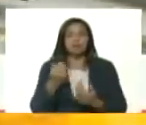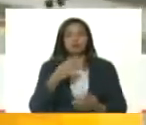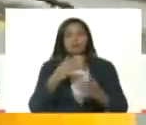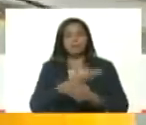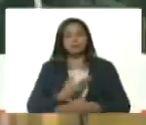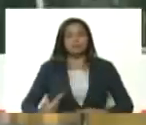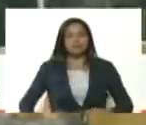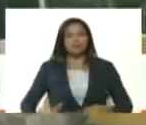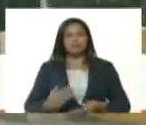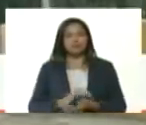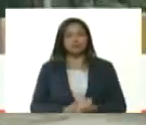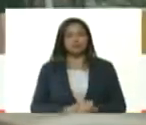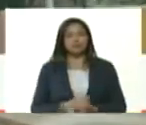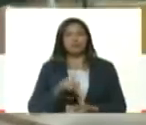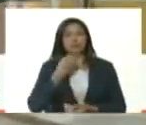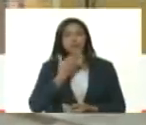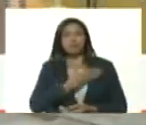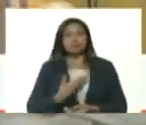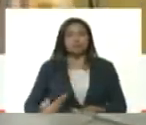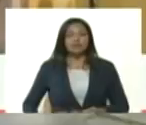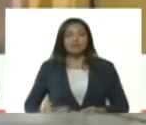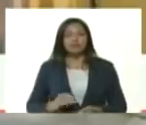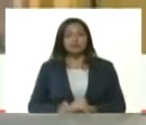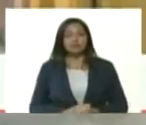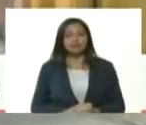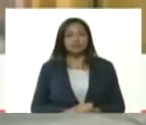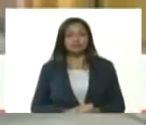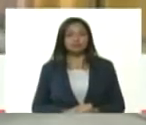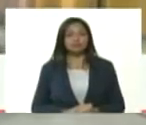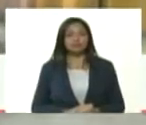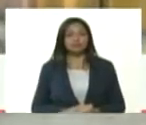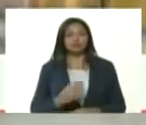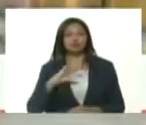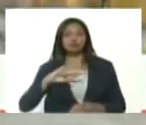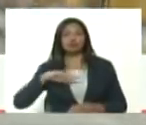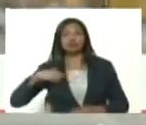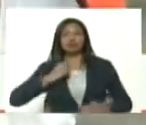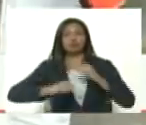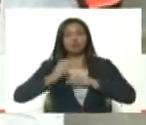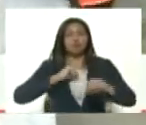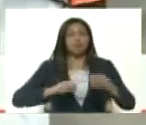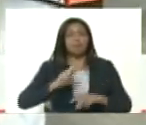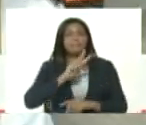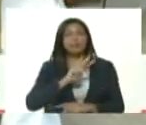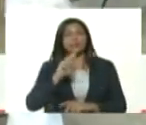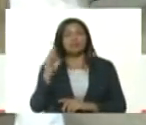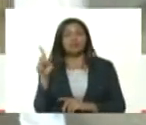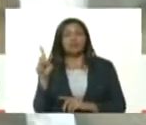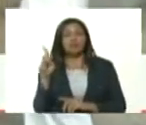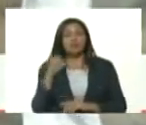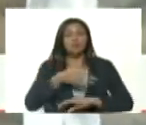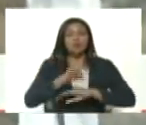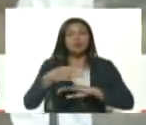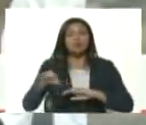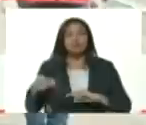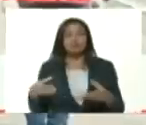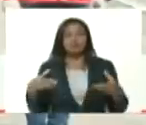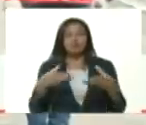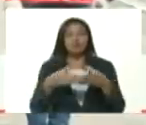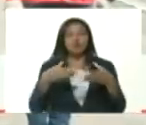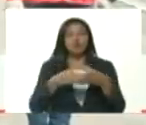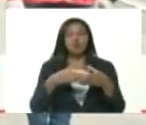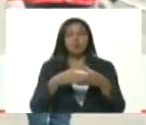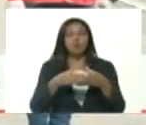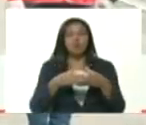presidente. Bueno, presidente, así que tenemos desplegado en los 29 municipios las BRICOP